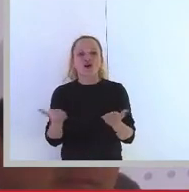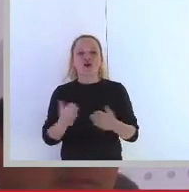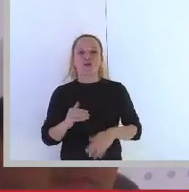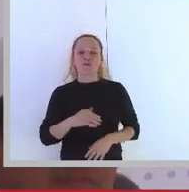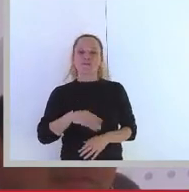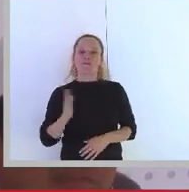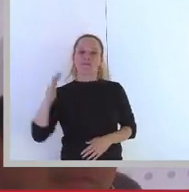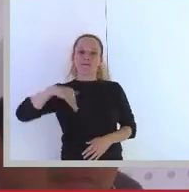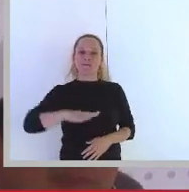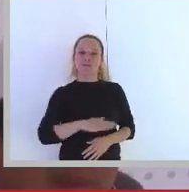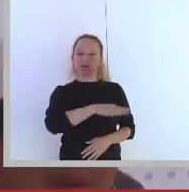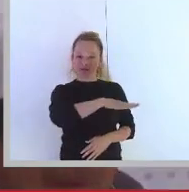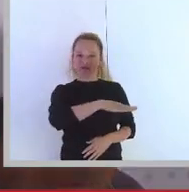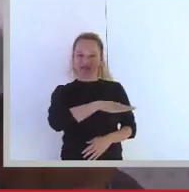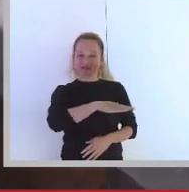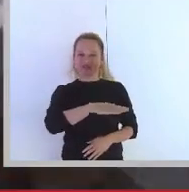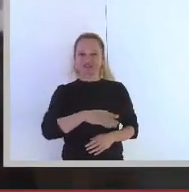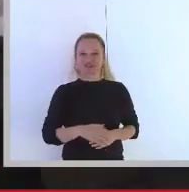Buenaventura.